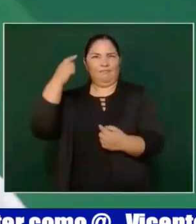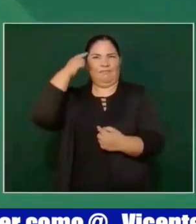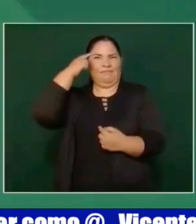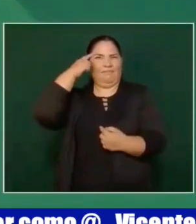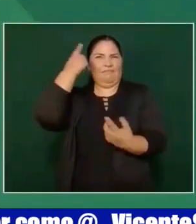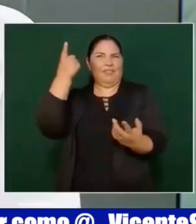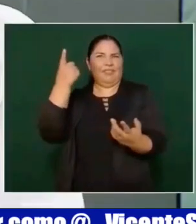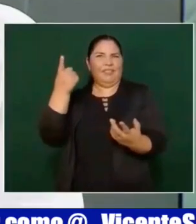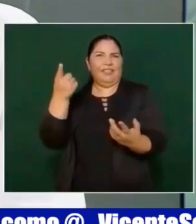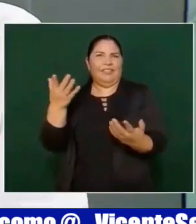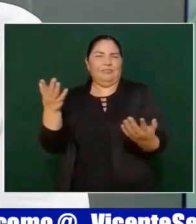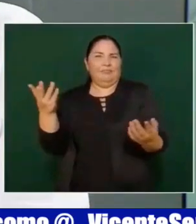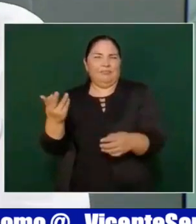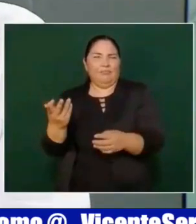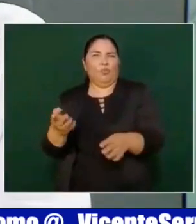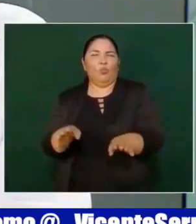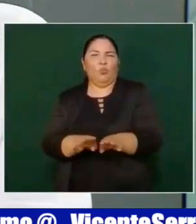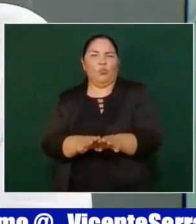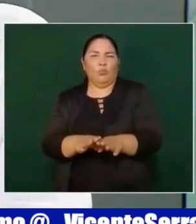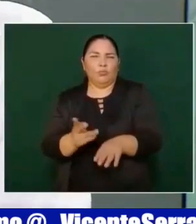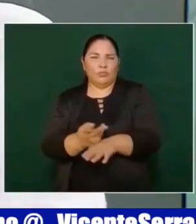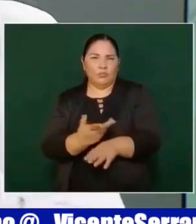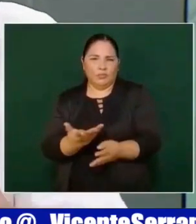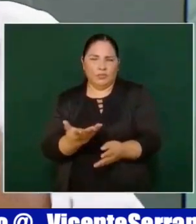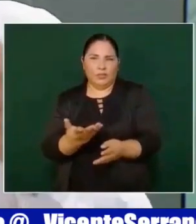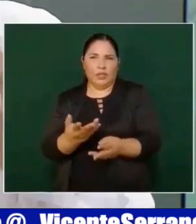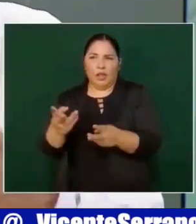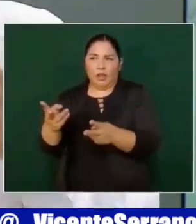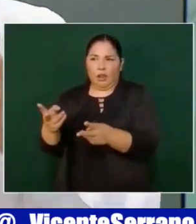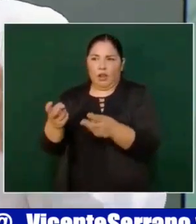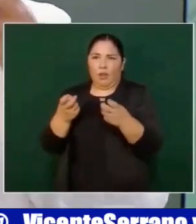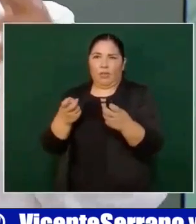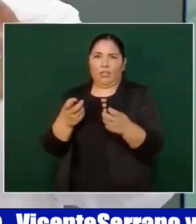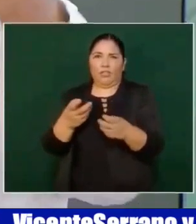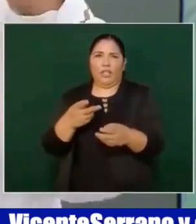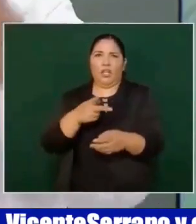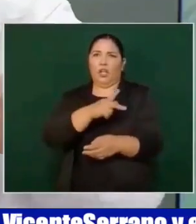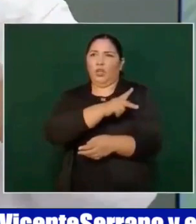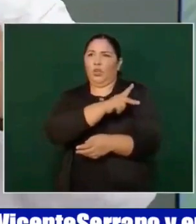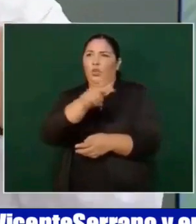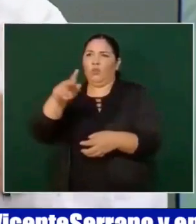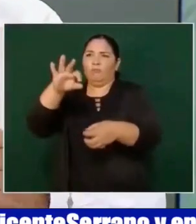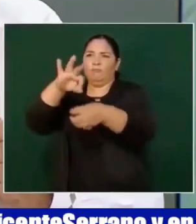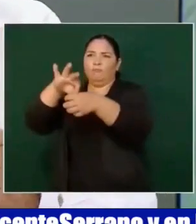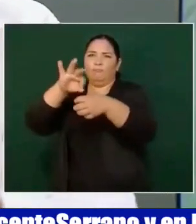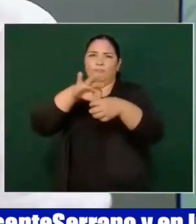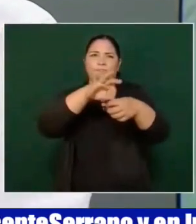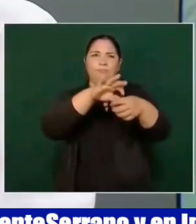es eso, robarse la voluntad de todo un pueblo.